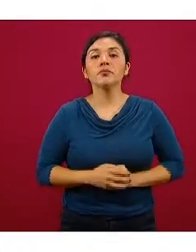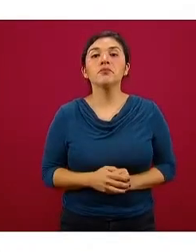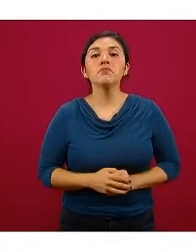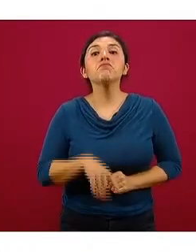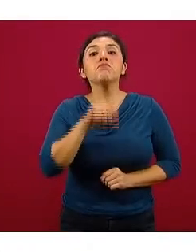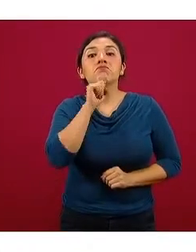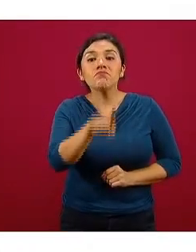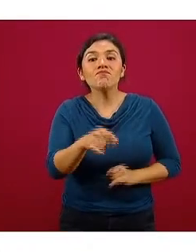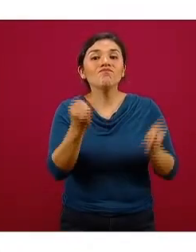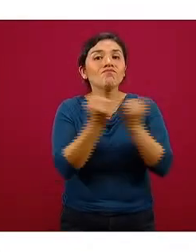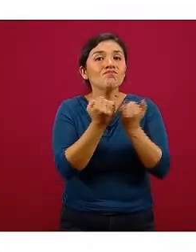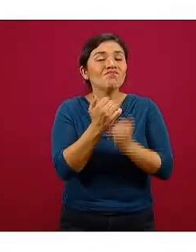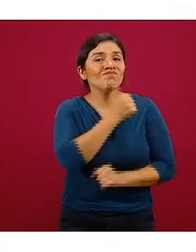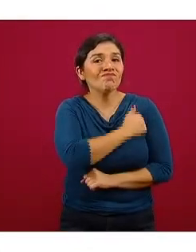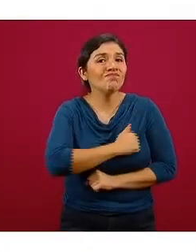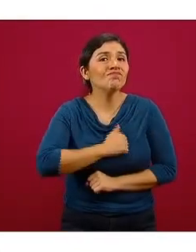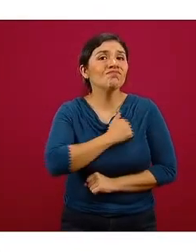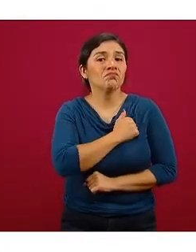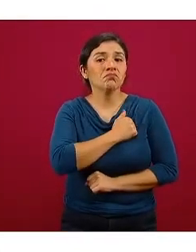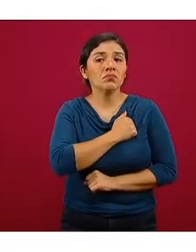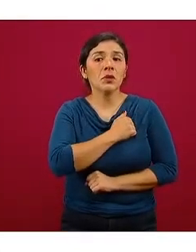también, lamentablemente,